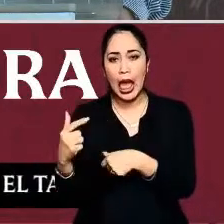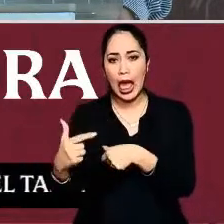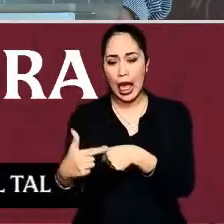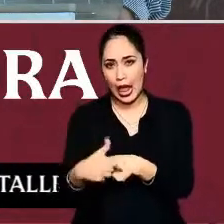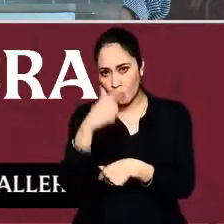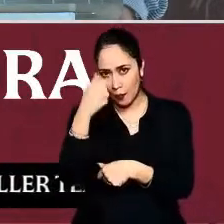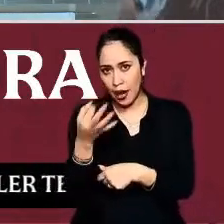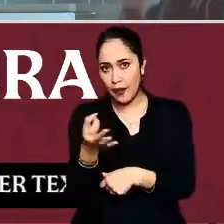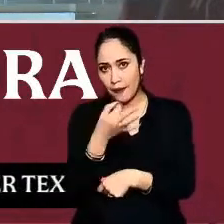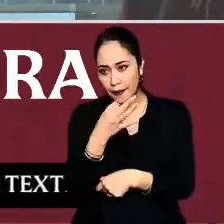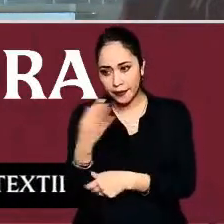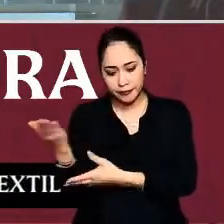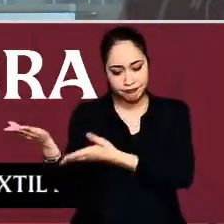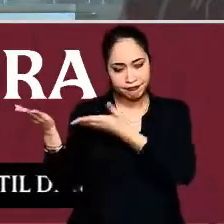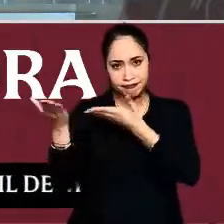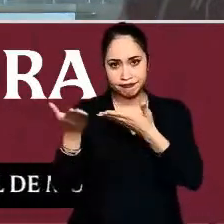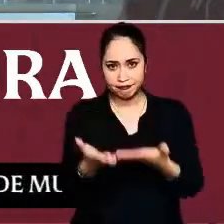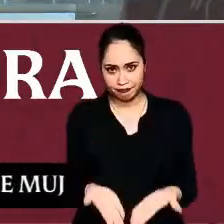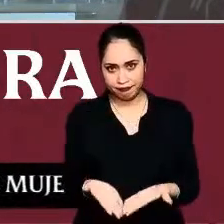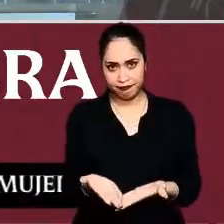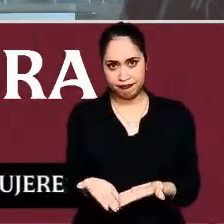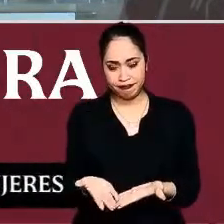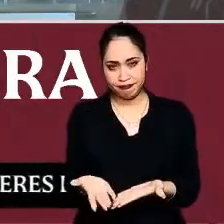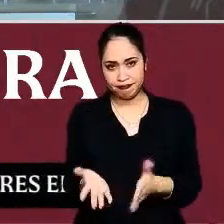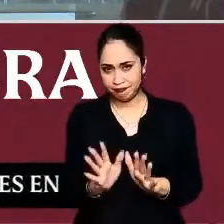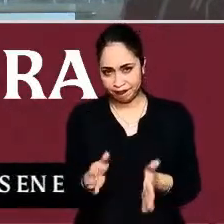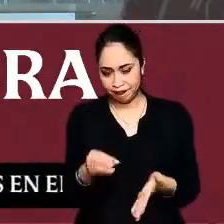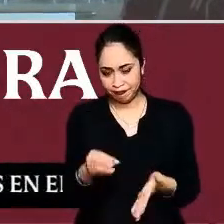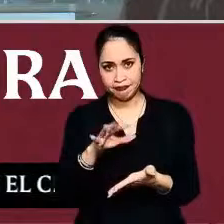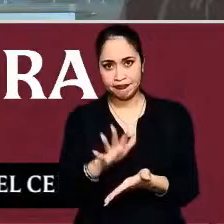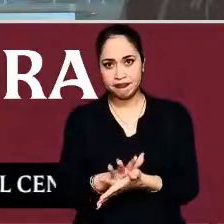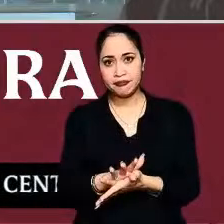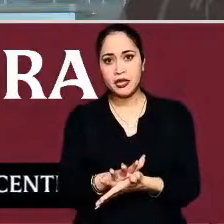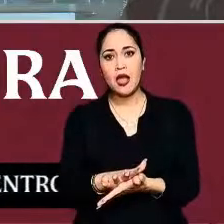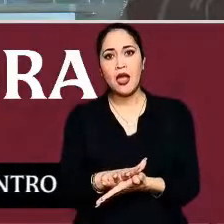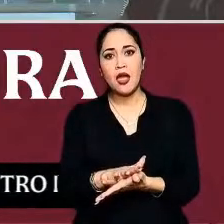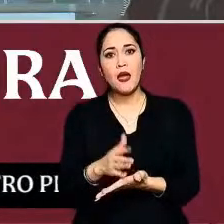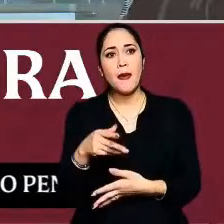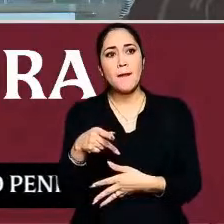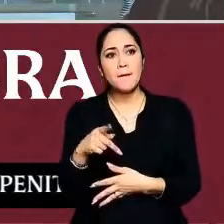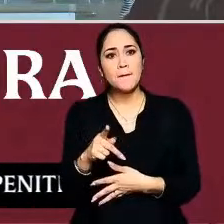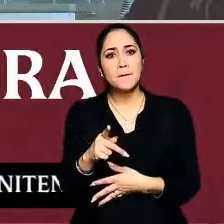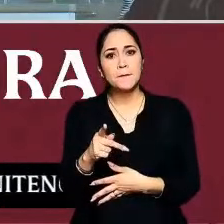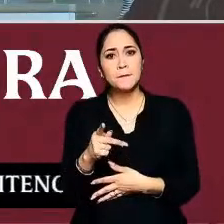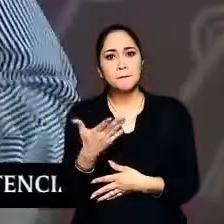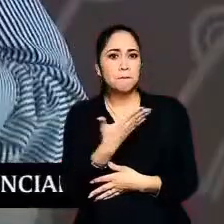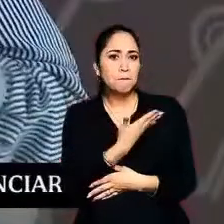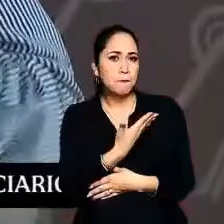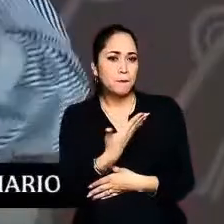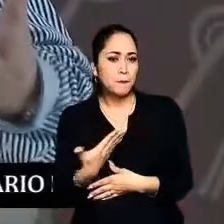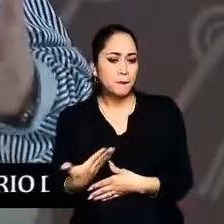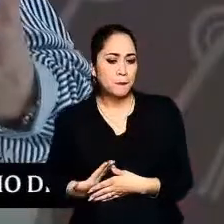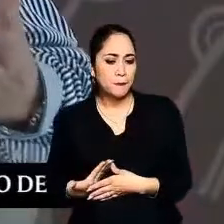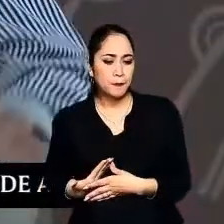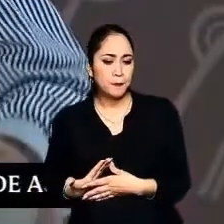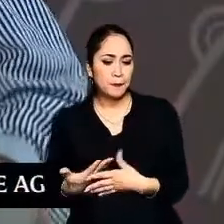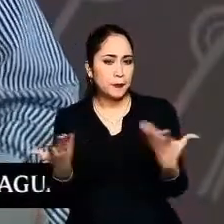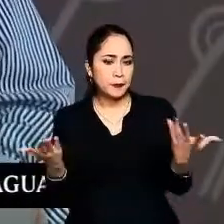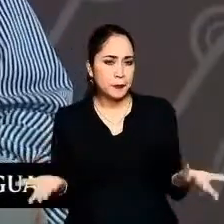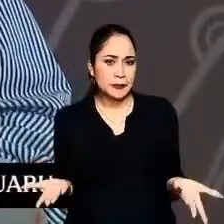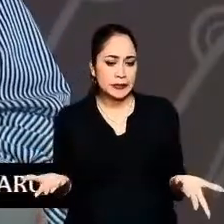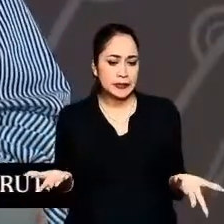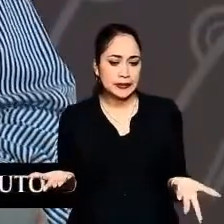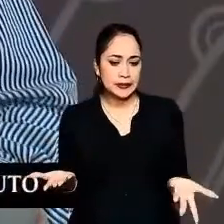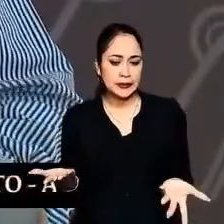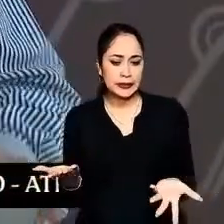compra, para la compra consolidada. Y desde aquí, bueno, yo le digo al presidente que en el tema nuestro, pues,